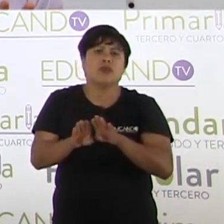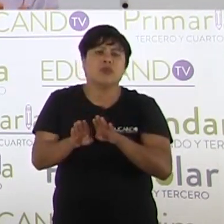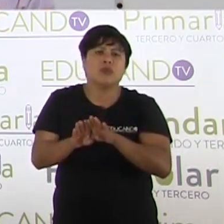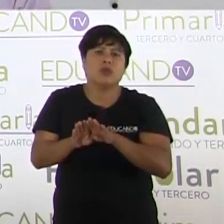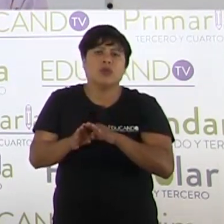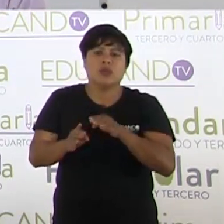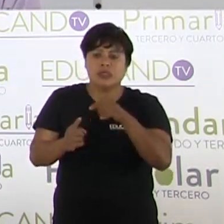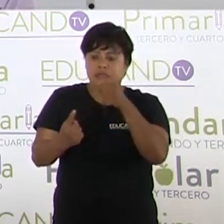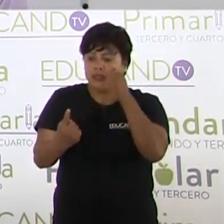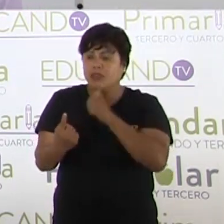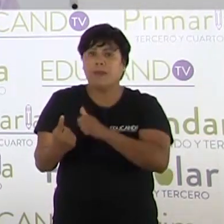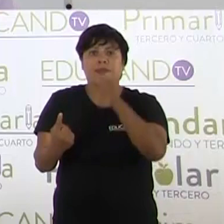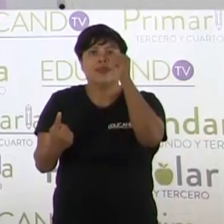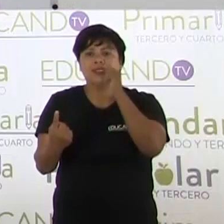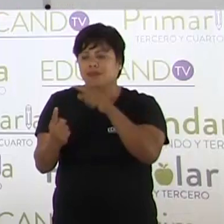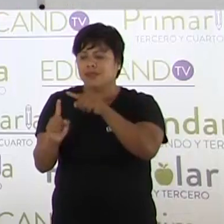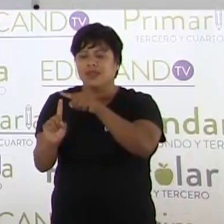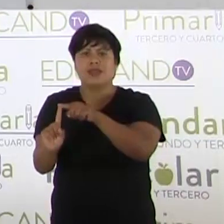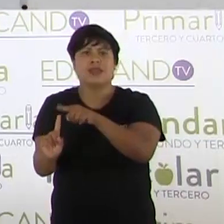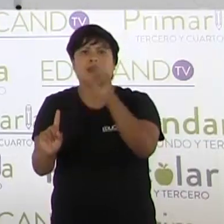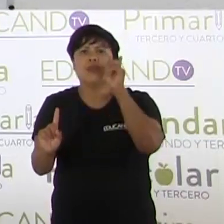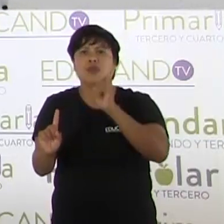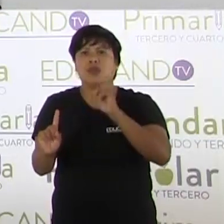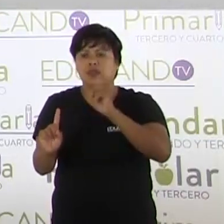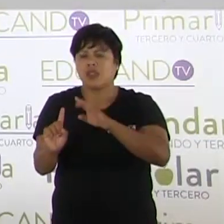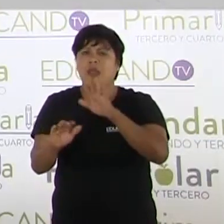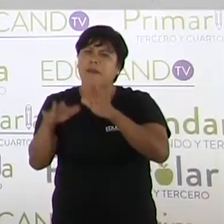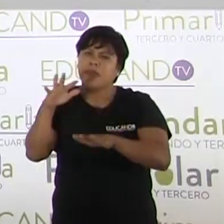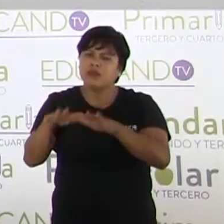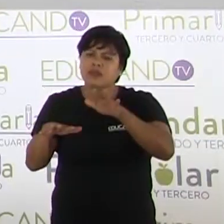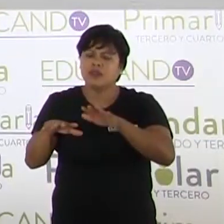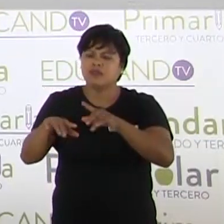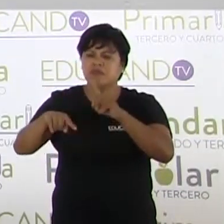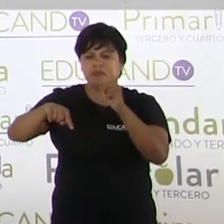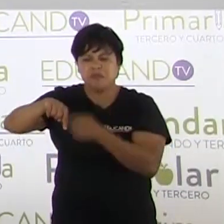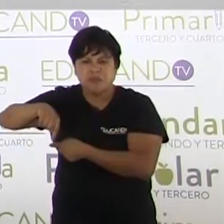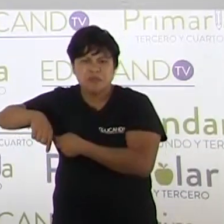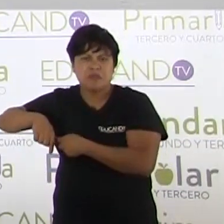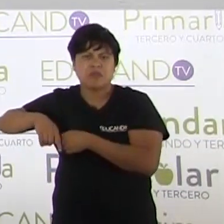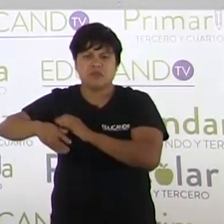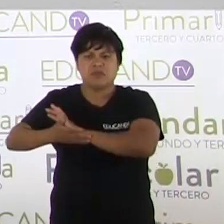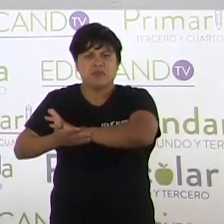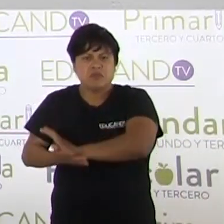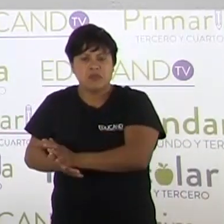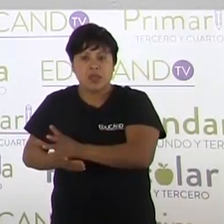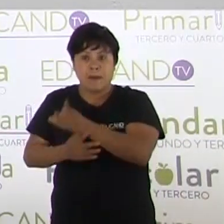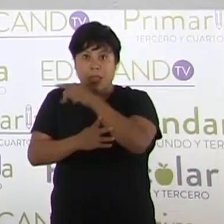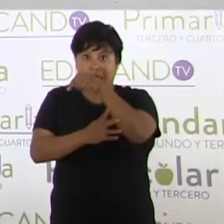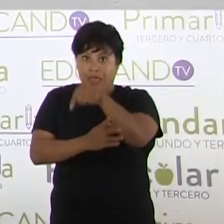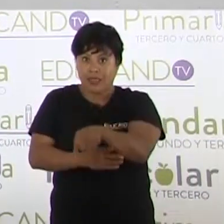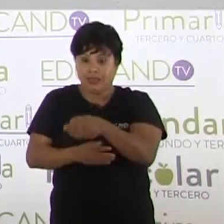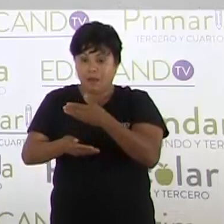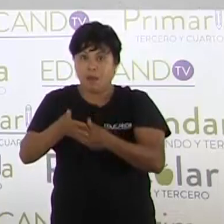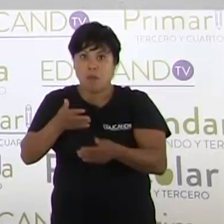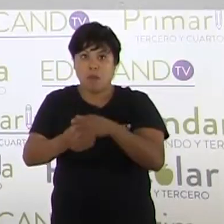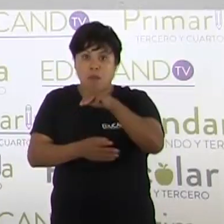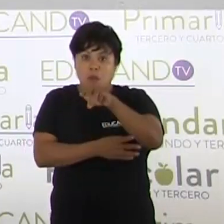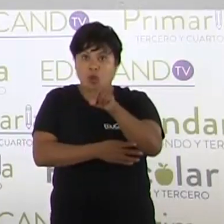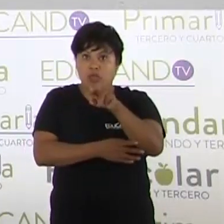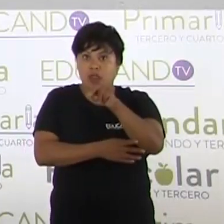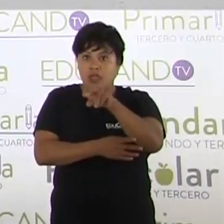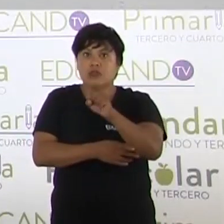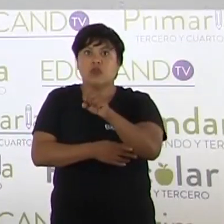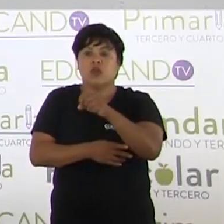ha estado desafortunadamente relegada. Bueno, pues en este movimiento literario del modernismo